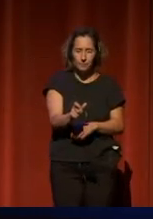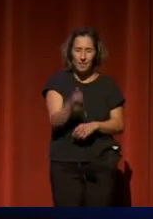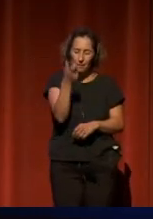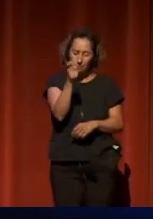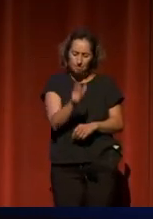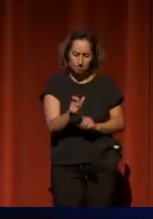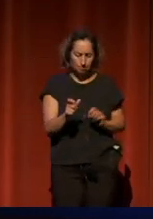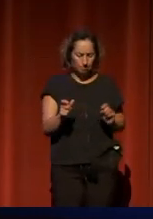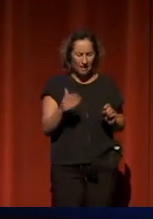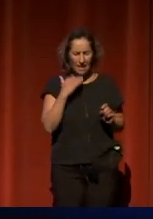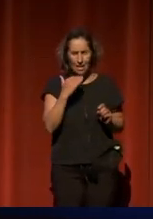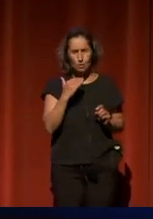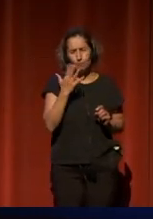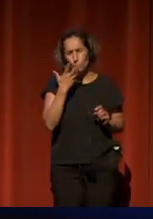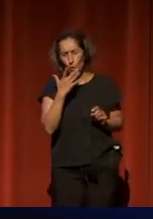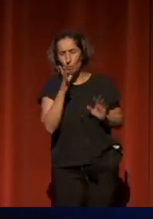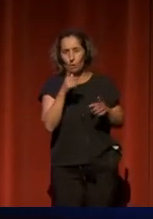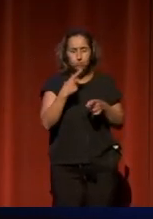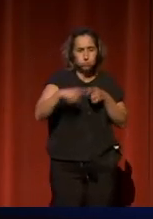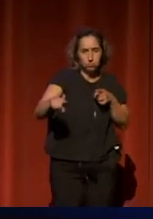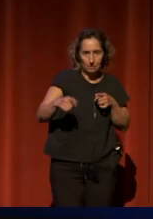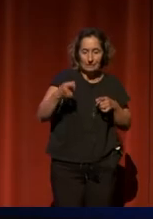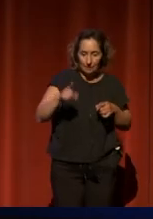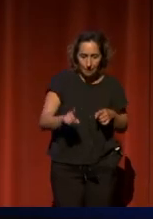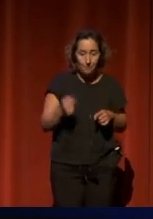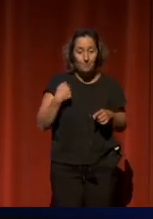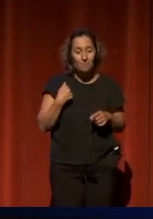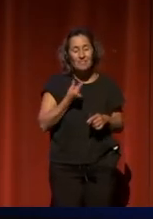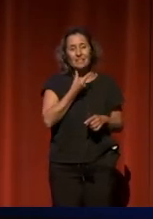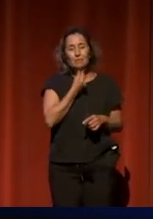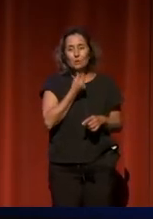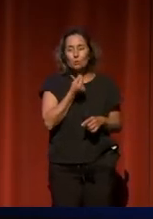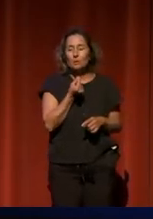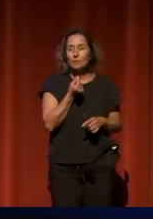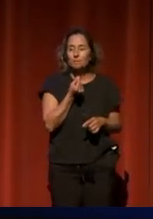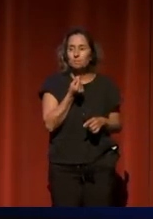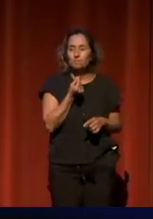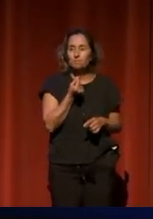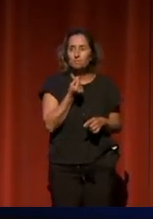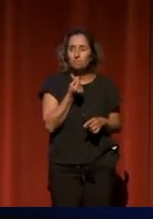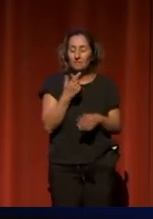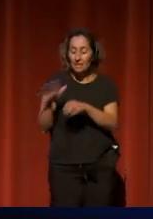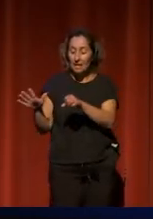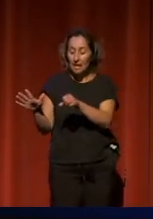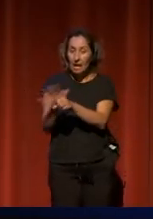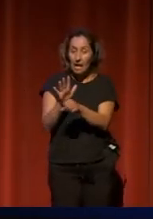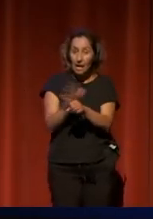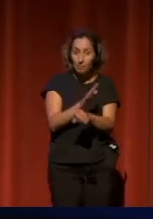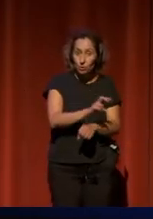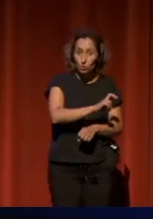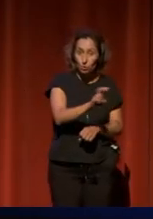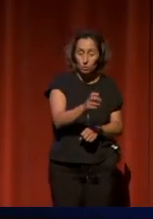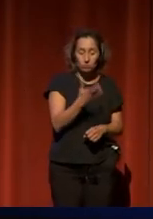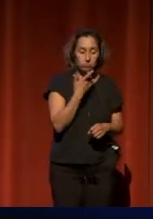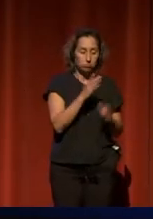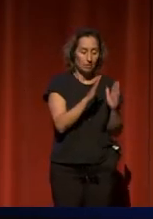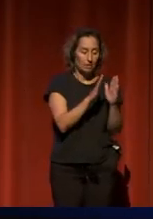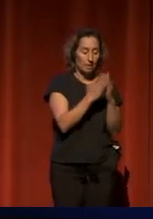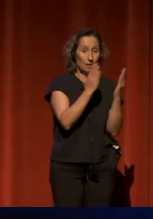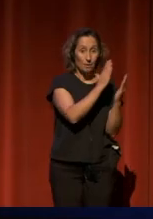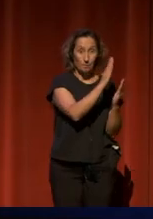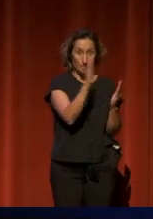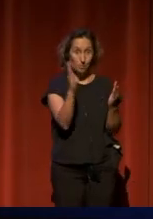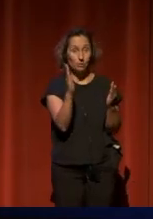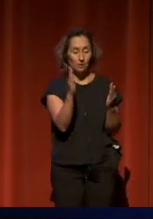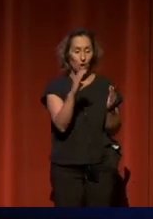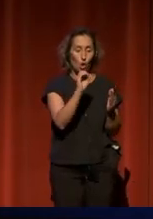diferentes no Entonces a mí me gustaría también que contaras en otros ámbitos con el de la biblioteca hemos hecho esta experiencia en el